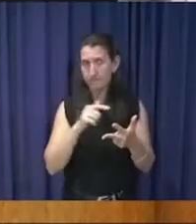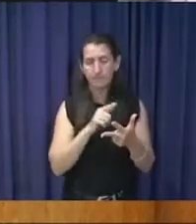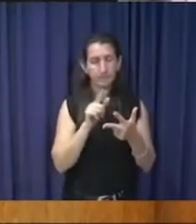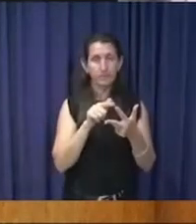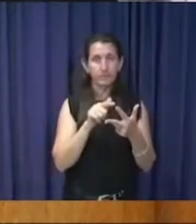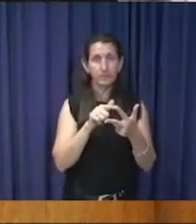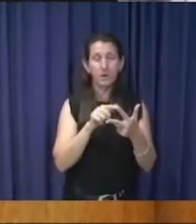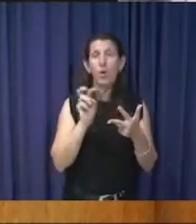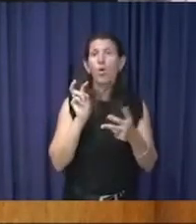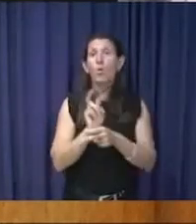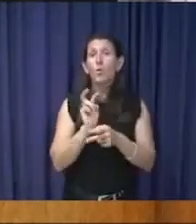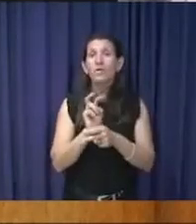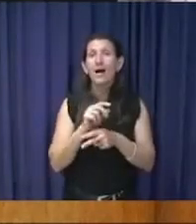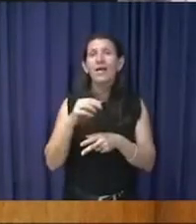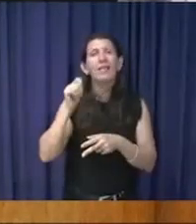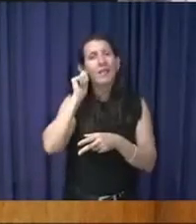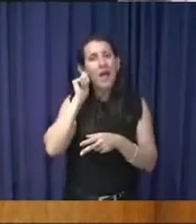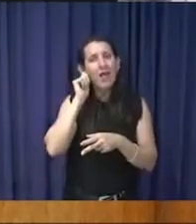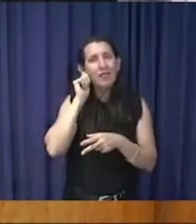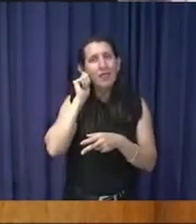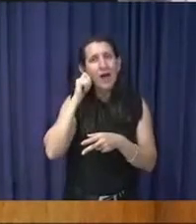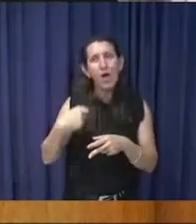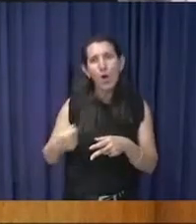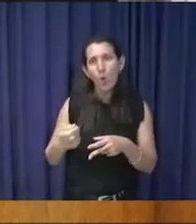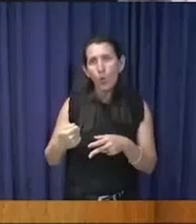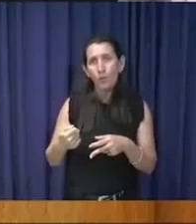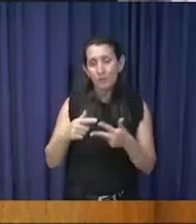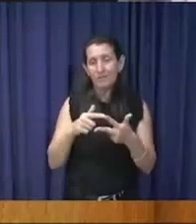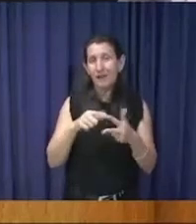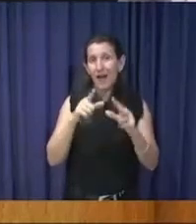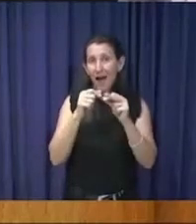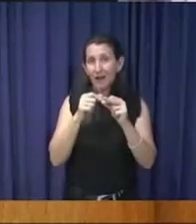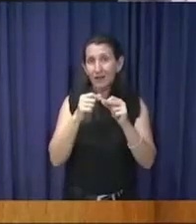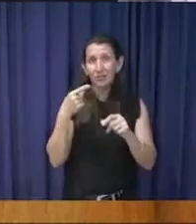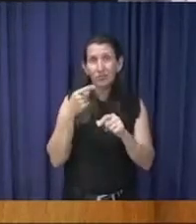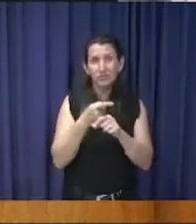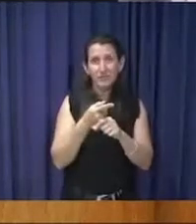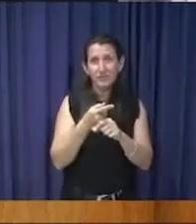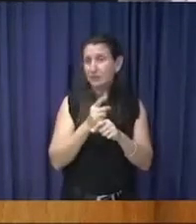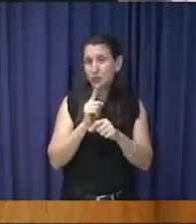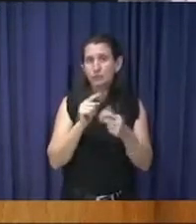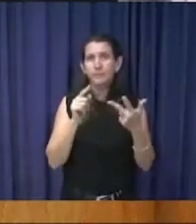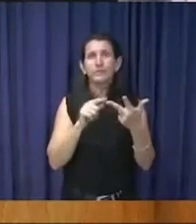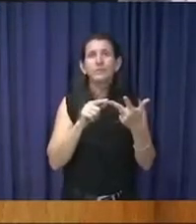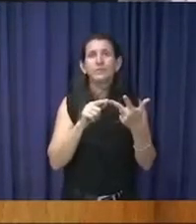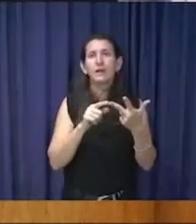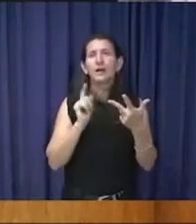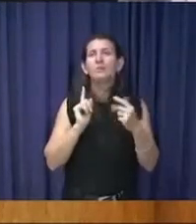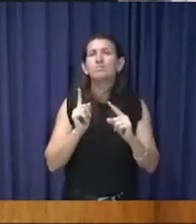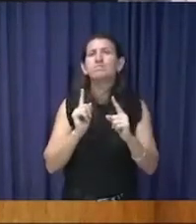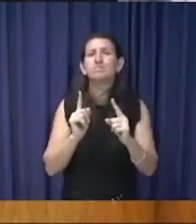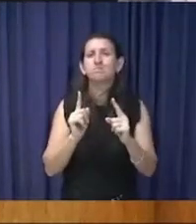Cuidar la edad jubilatoria, mantener la edad jubilatoria, no hay ningún artículo que diga lo contrario. Y sostener regímenes ordinarios